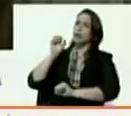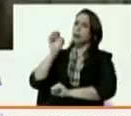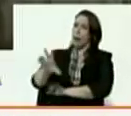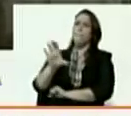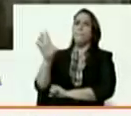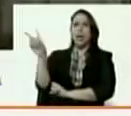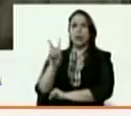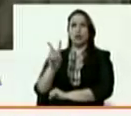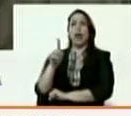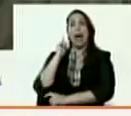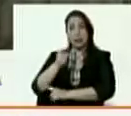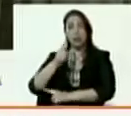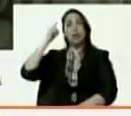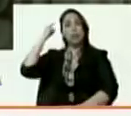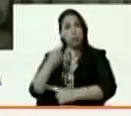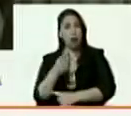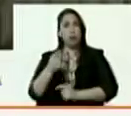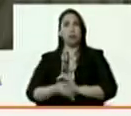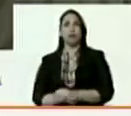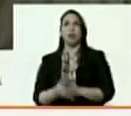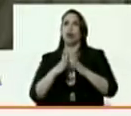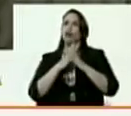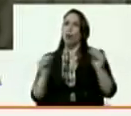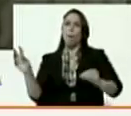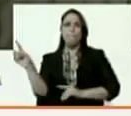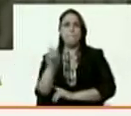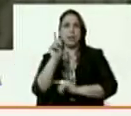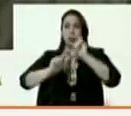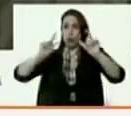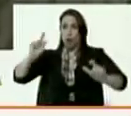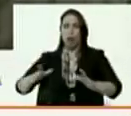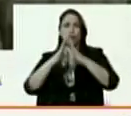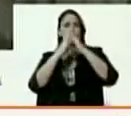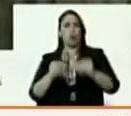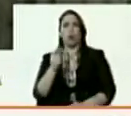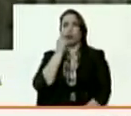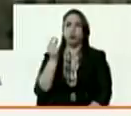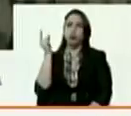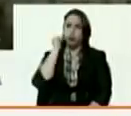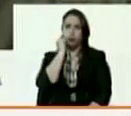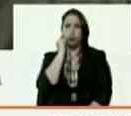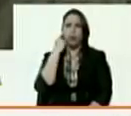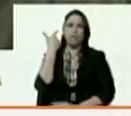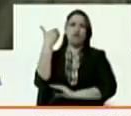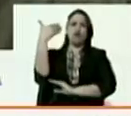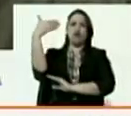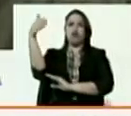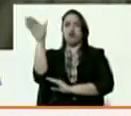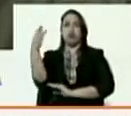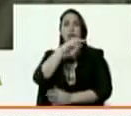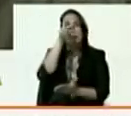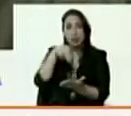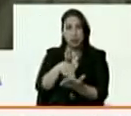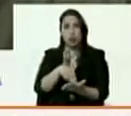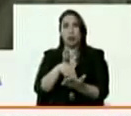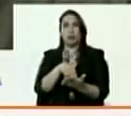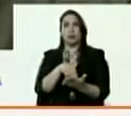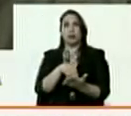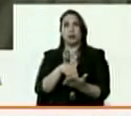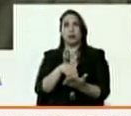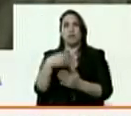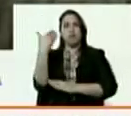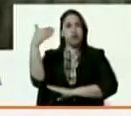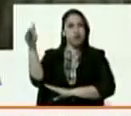Así debe ser. Todo venezolano, toda venezolana que enarbole su bandera nacional, su